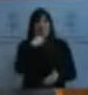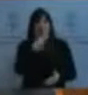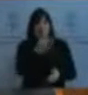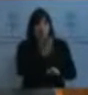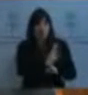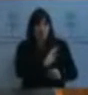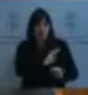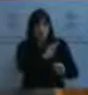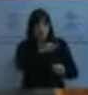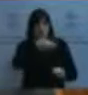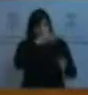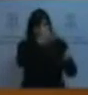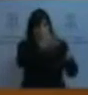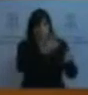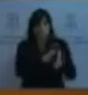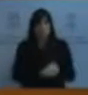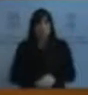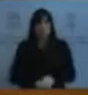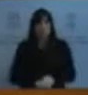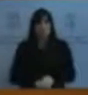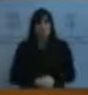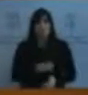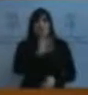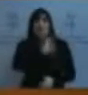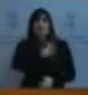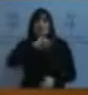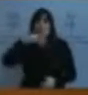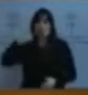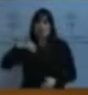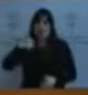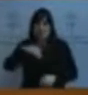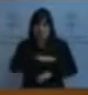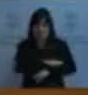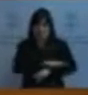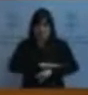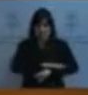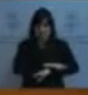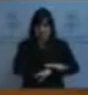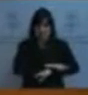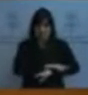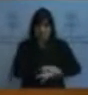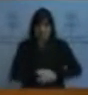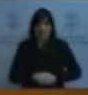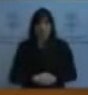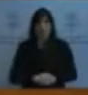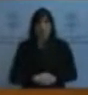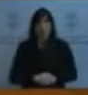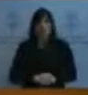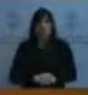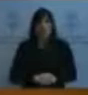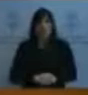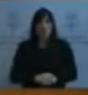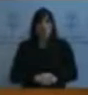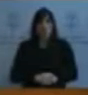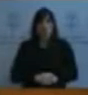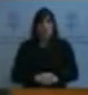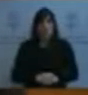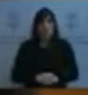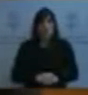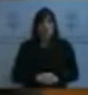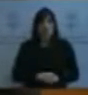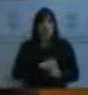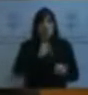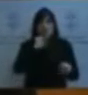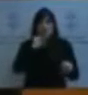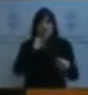Señor presidente del Gobierno, ¿qué balance realiza de la labor impulsada en el ámbito de